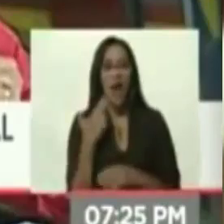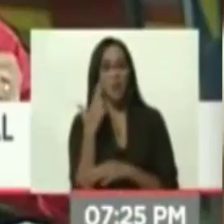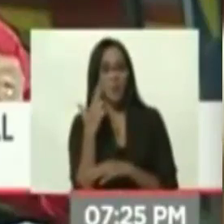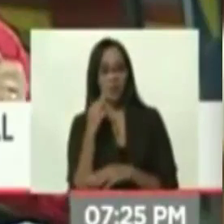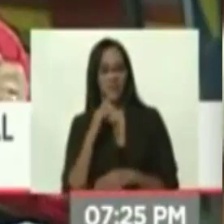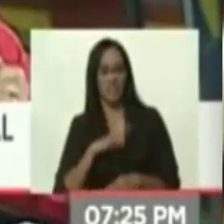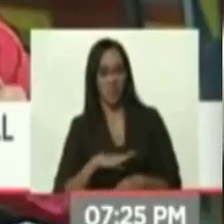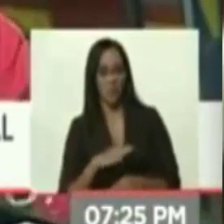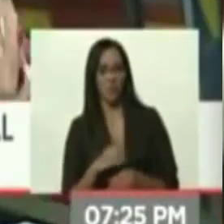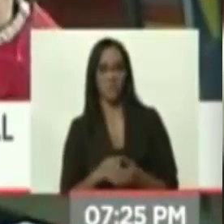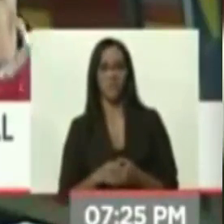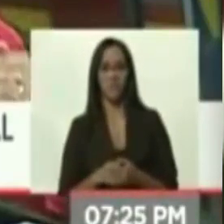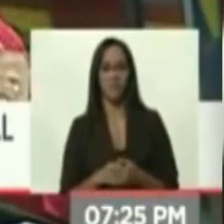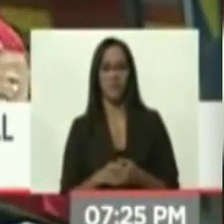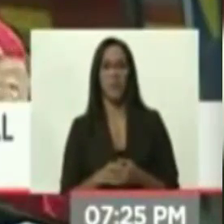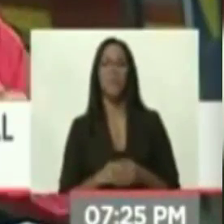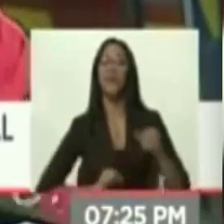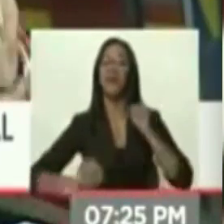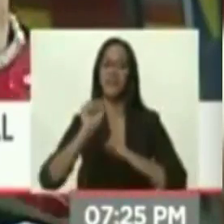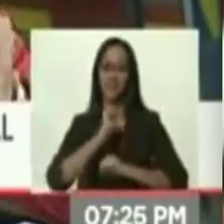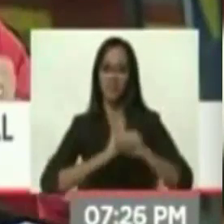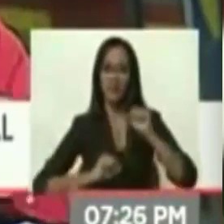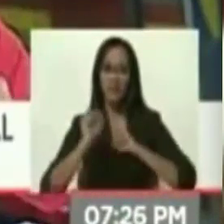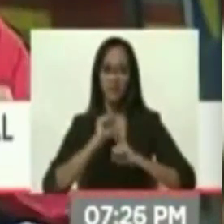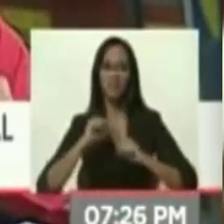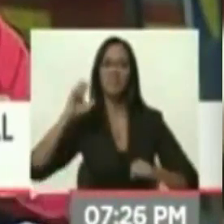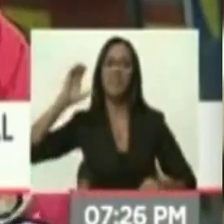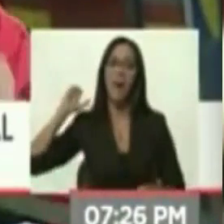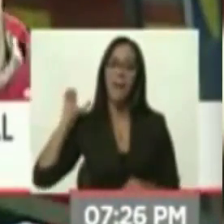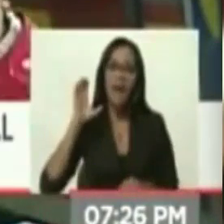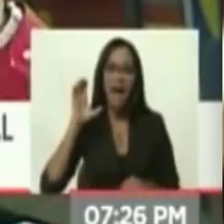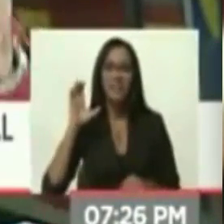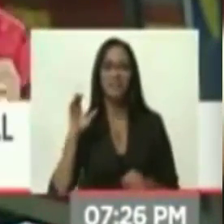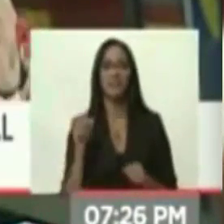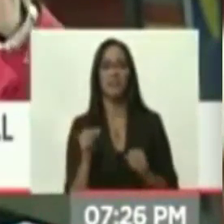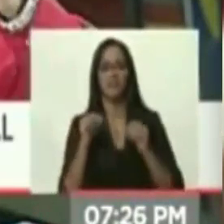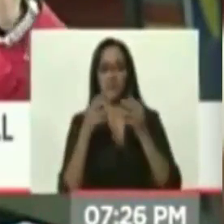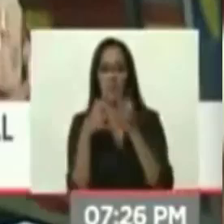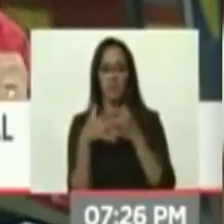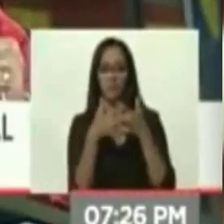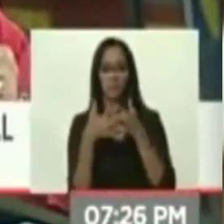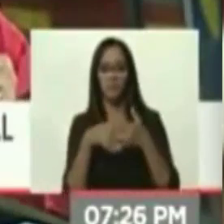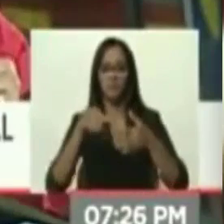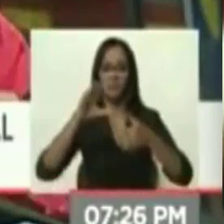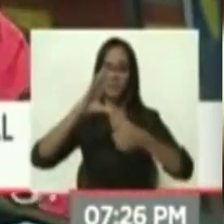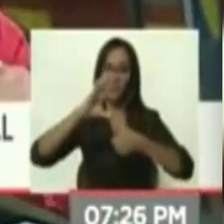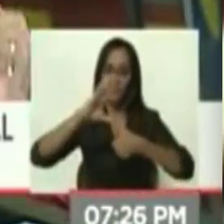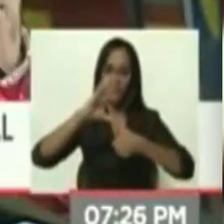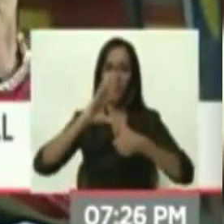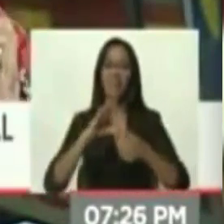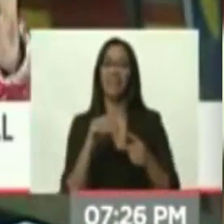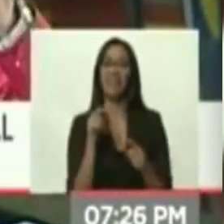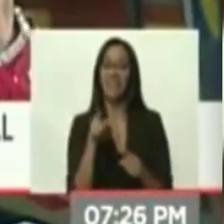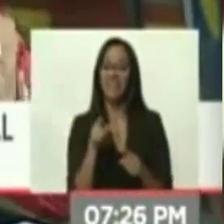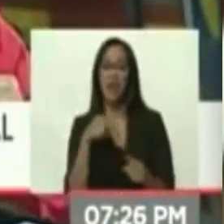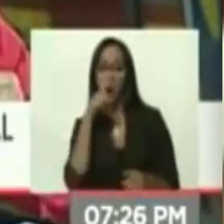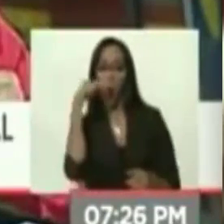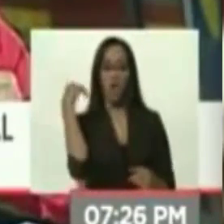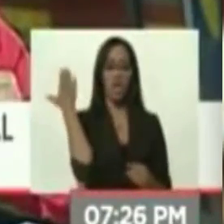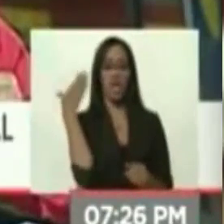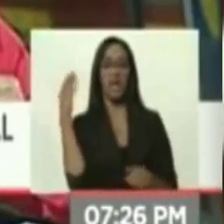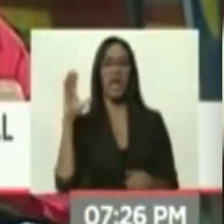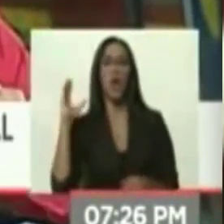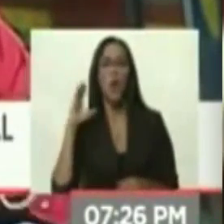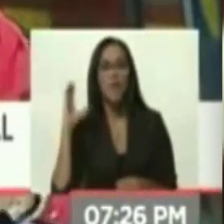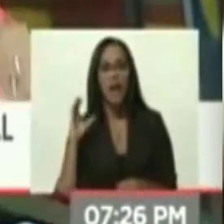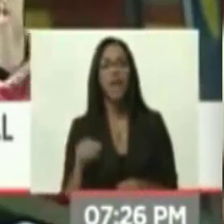estemos para defender la patria del imperialismo norteamericano y de la oligarquía colombiana,